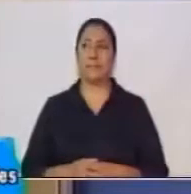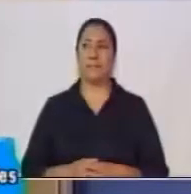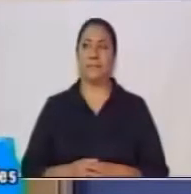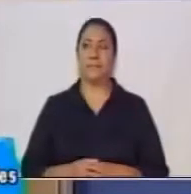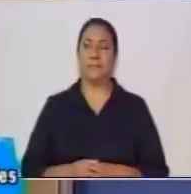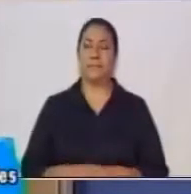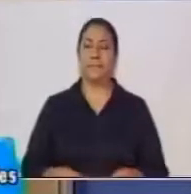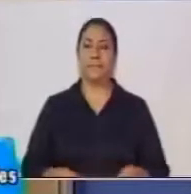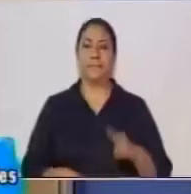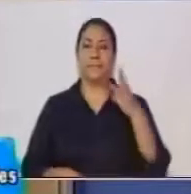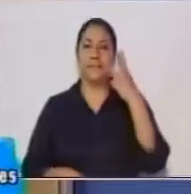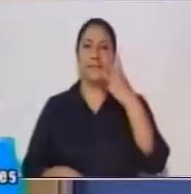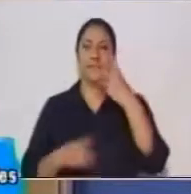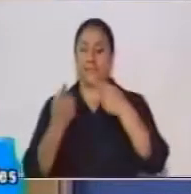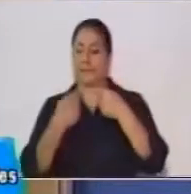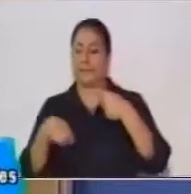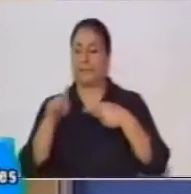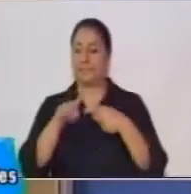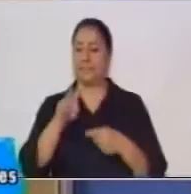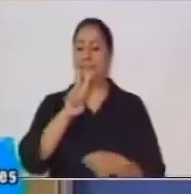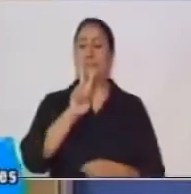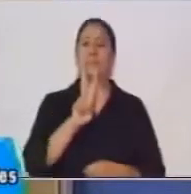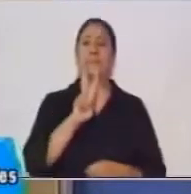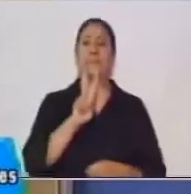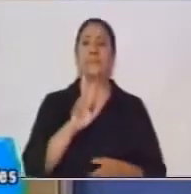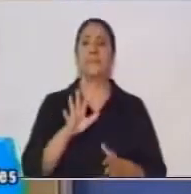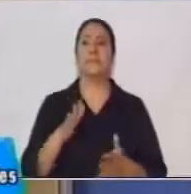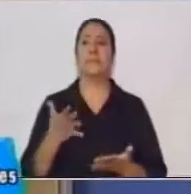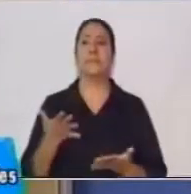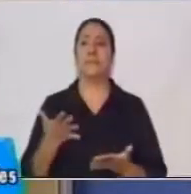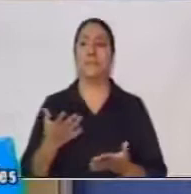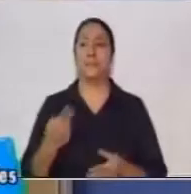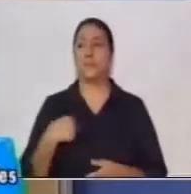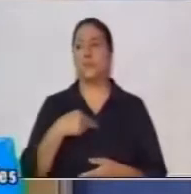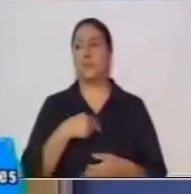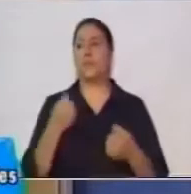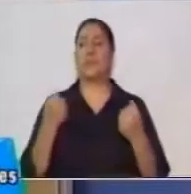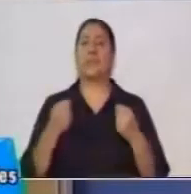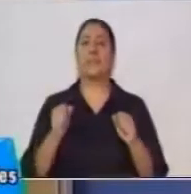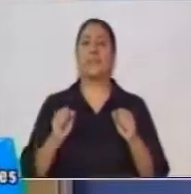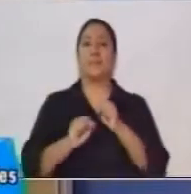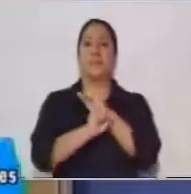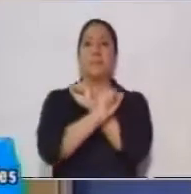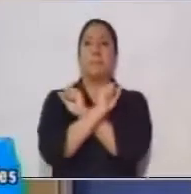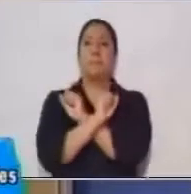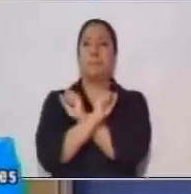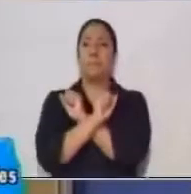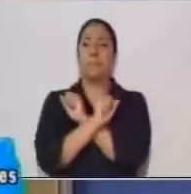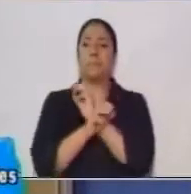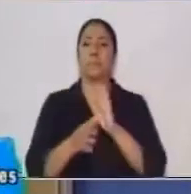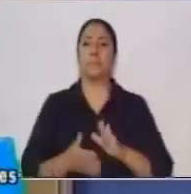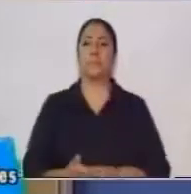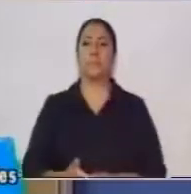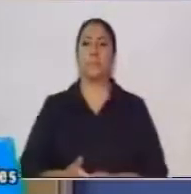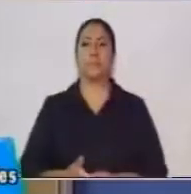3 elevado al cuadrado significa que vamos a hacer una multiplicación.